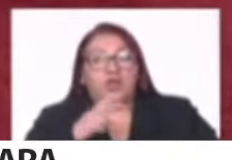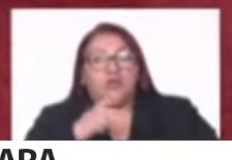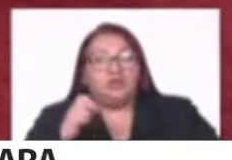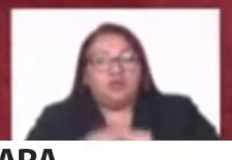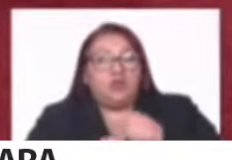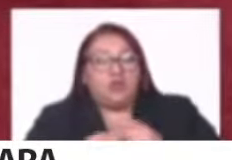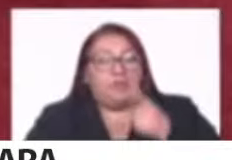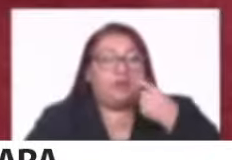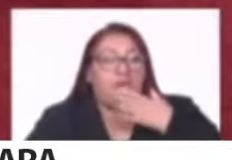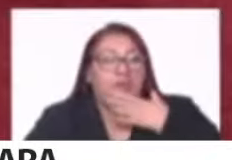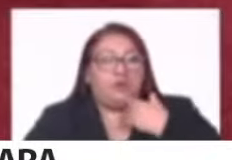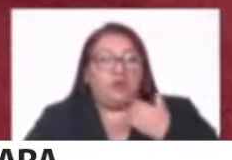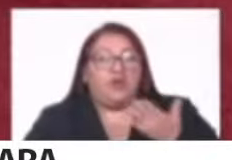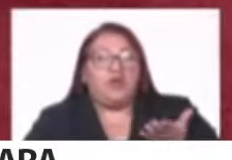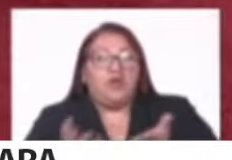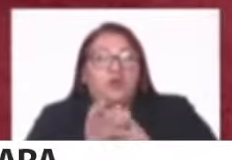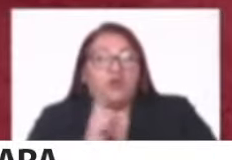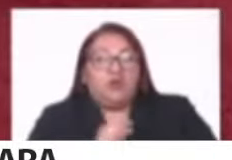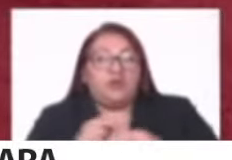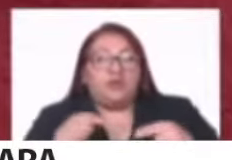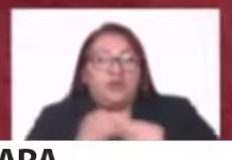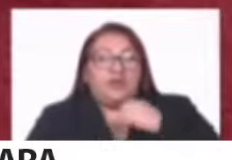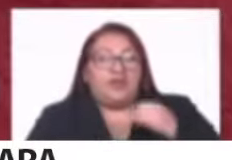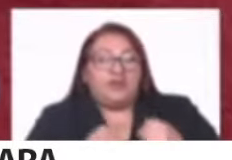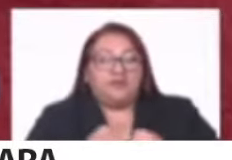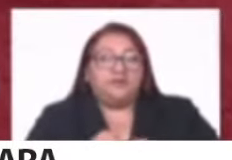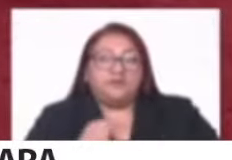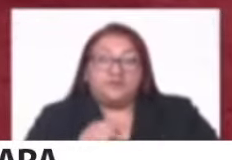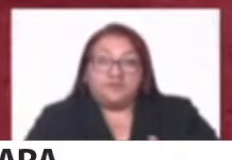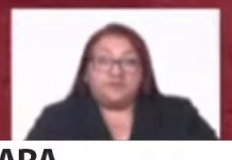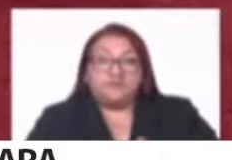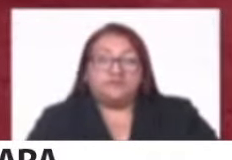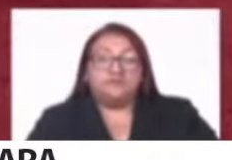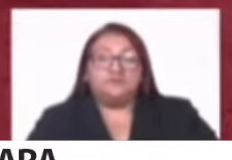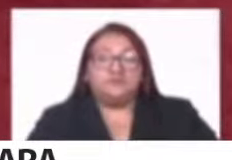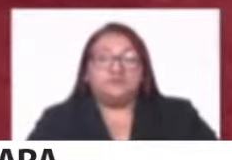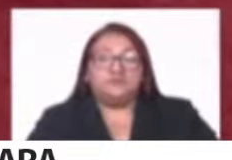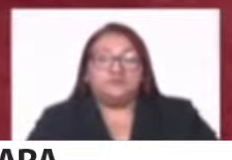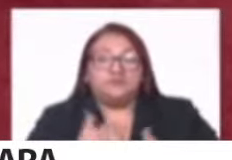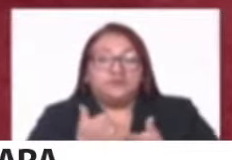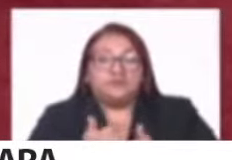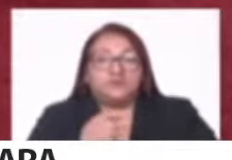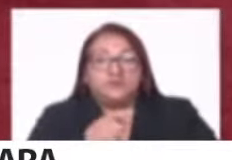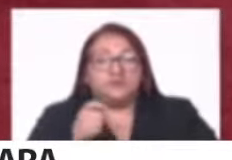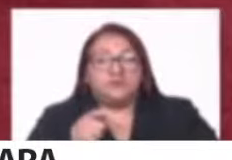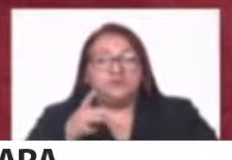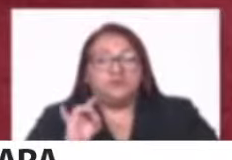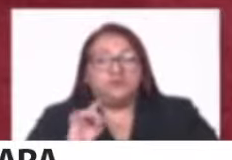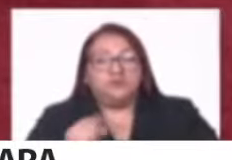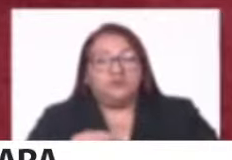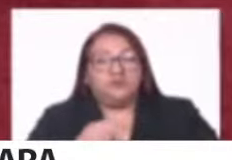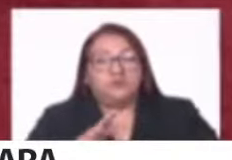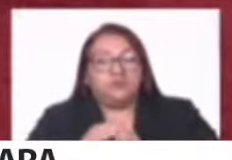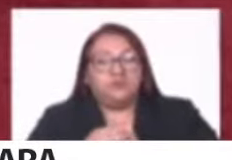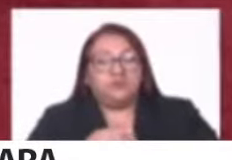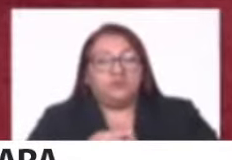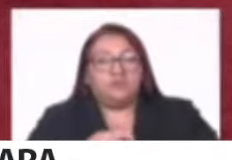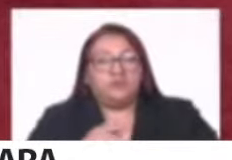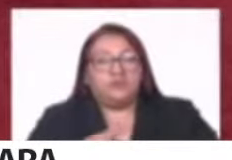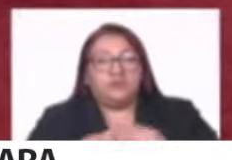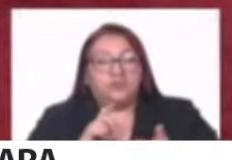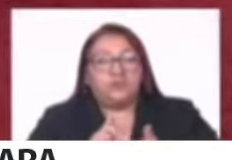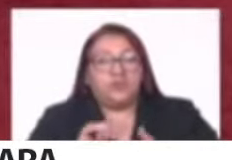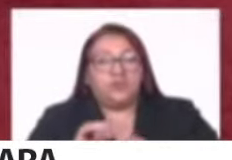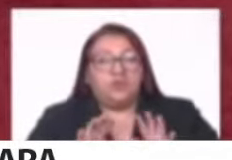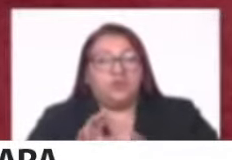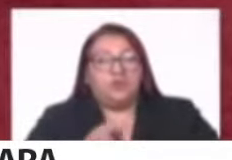para una mejor educación con estándares internacionales. Esto beneficiará a 118 mil estudiantes de Lima Metropolitana y